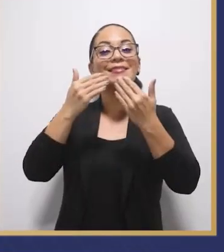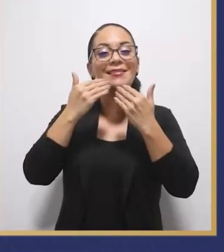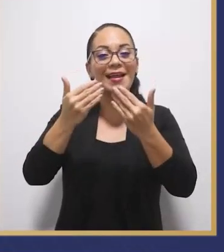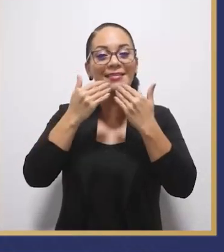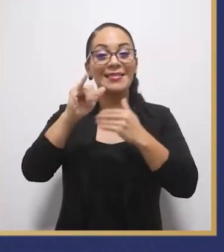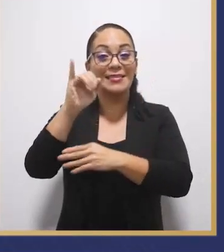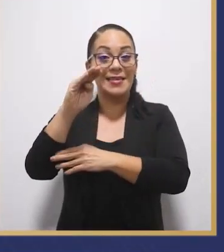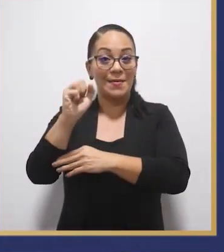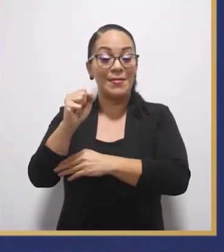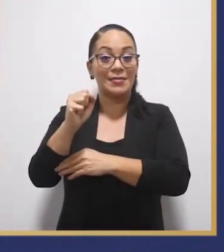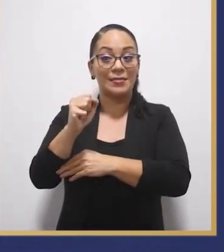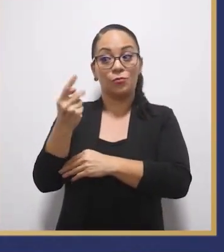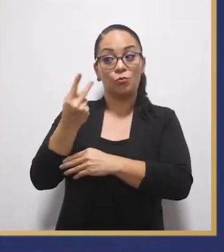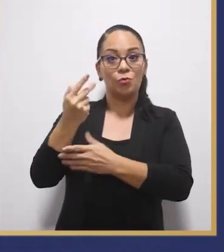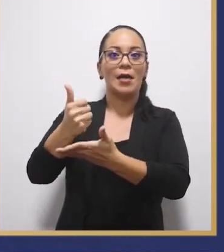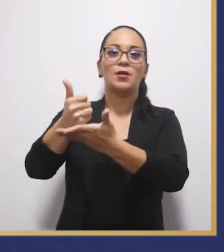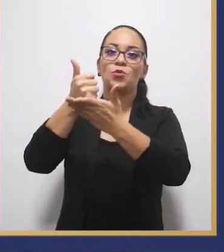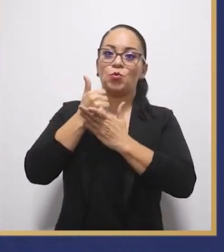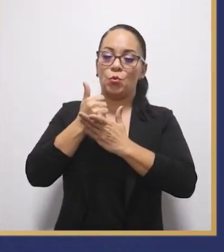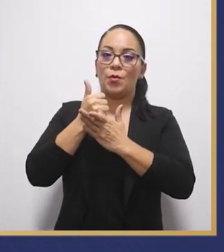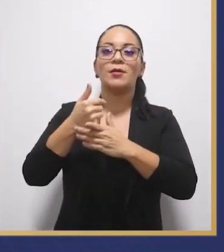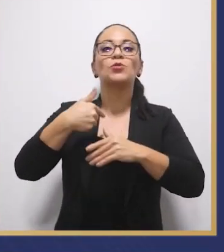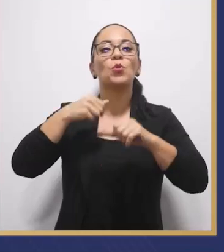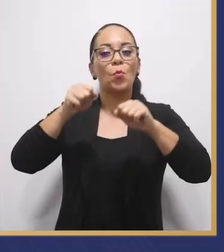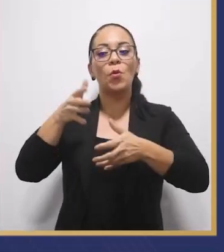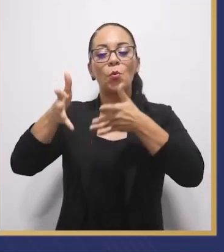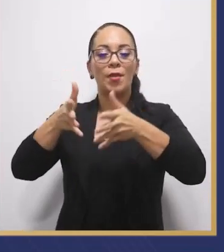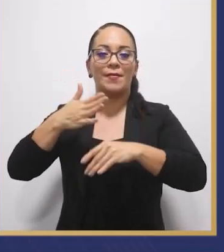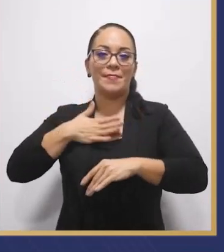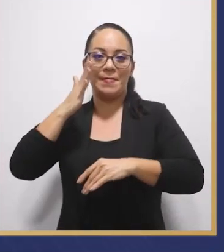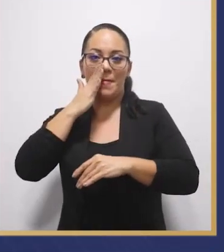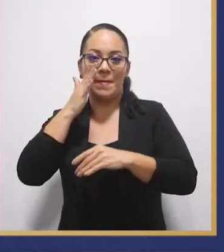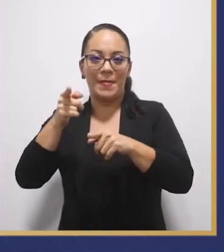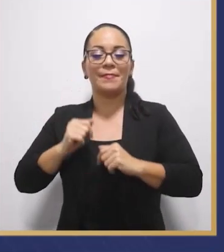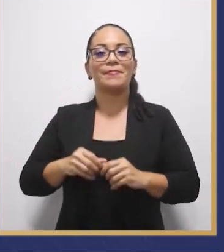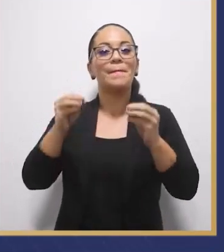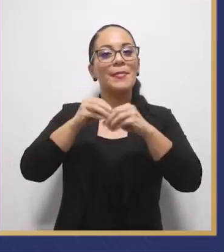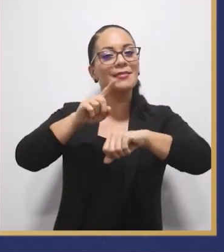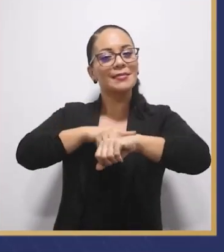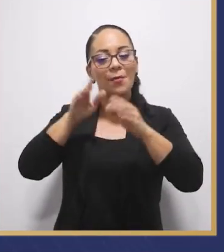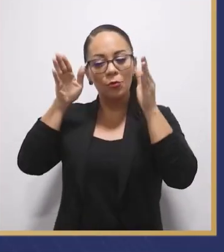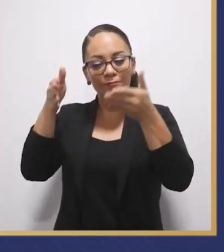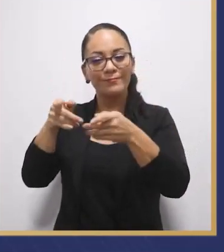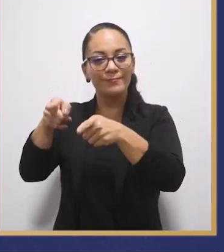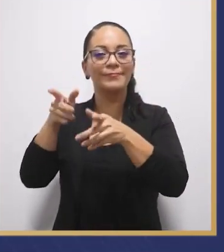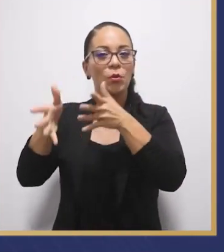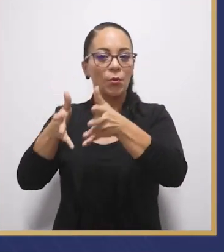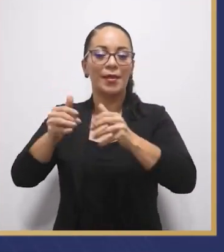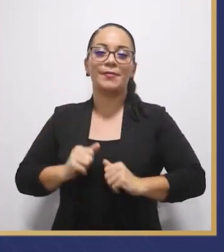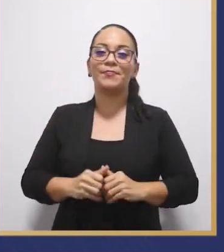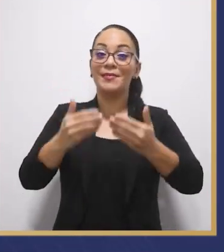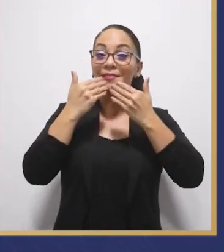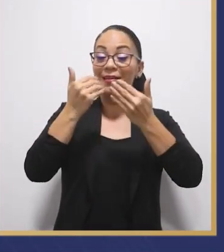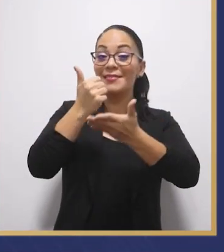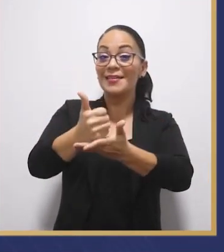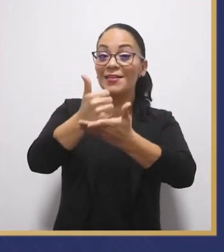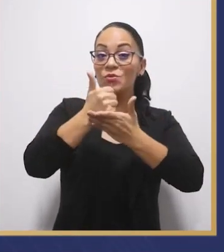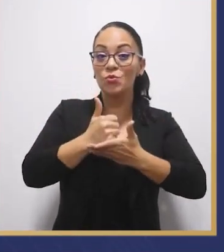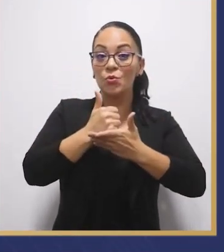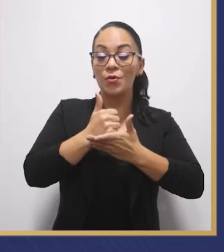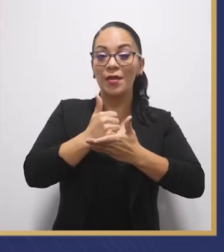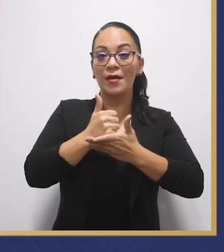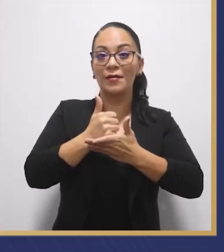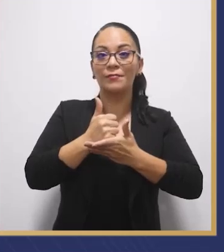a IMAS estamos recibiendo una ayuda para que yo pueda cuidar a mi mamá, dedicarle más tiempo a ella. Gracias a esta ayuda he